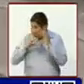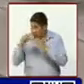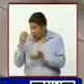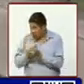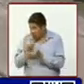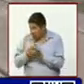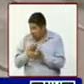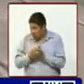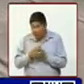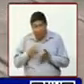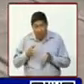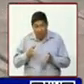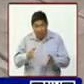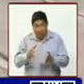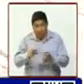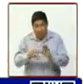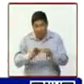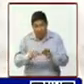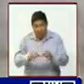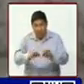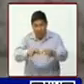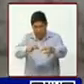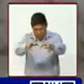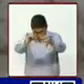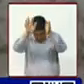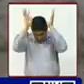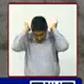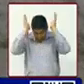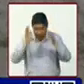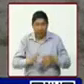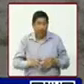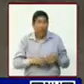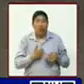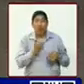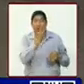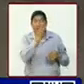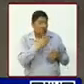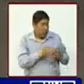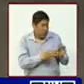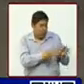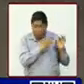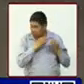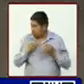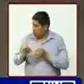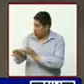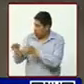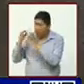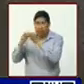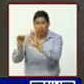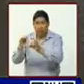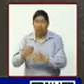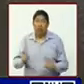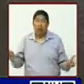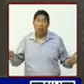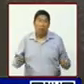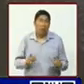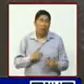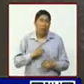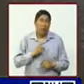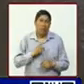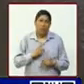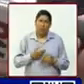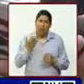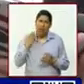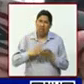para terminar el embovedado de canal Arquímedes y sobre todo resolver los 3 canales que nos inundan a nosotros. Pero lastimosamente hasta la fecha, todo el año